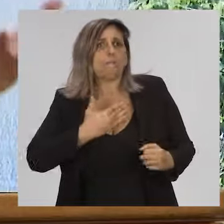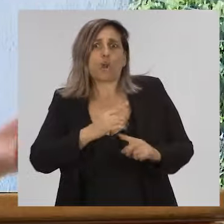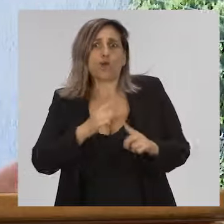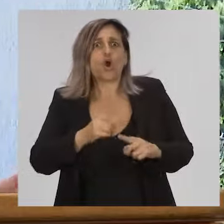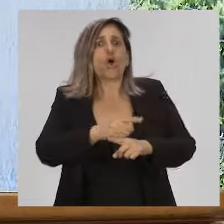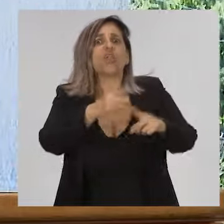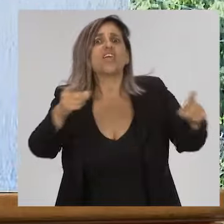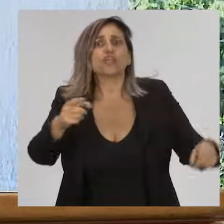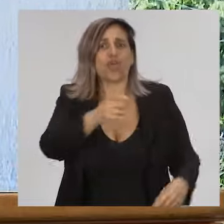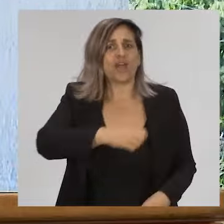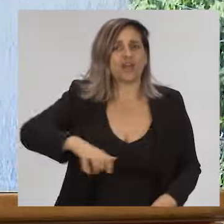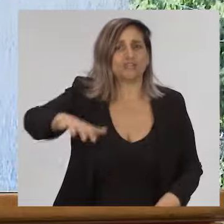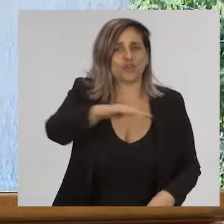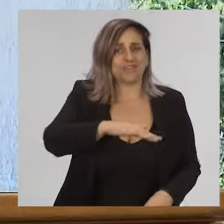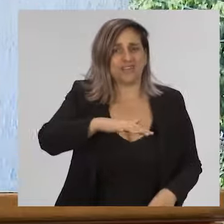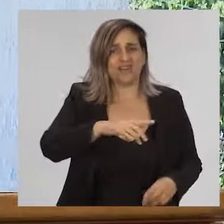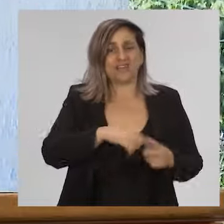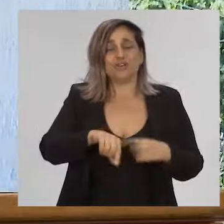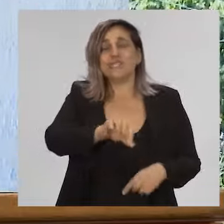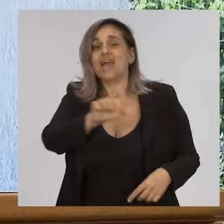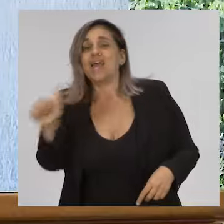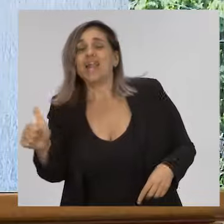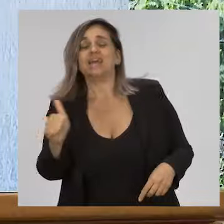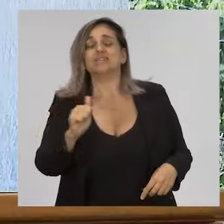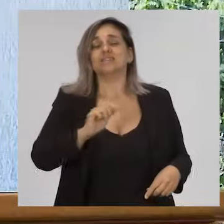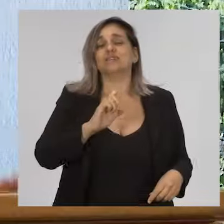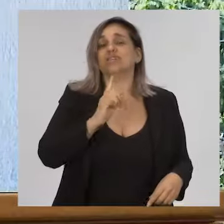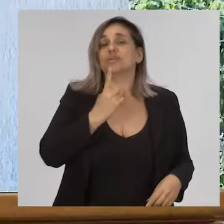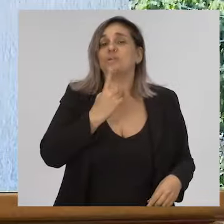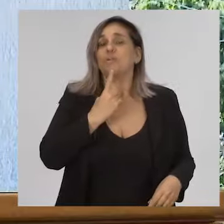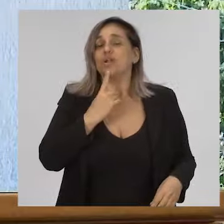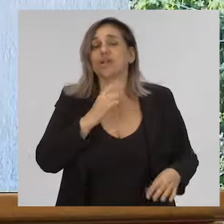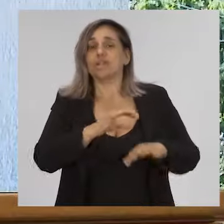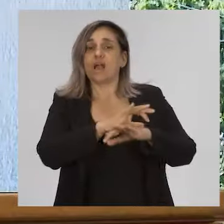son los de los demás. O sea, el éxito de un político,